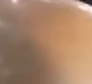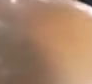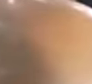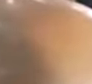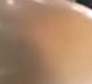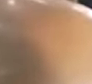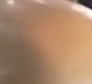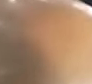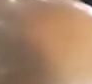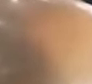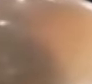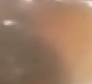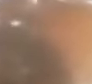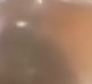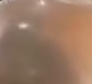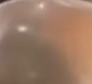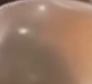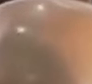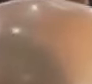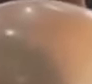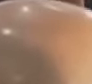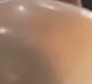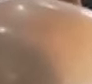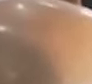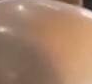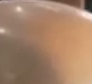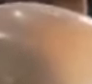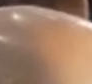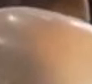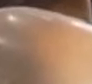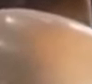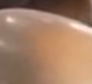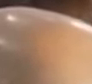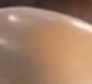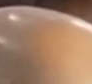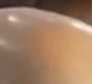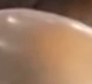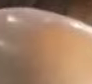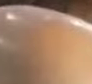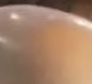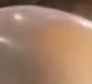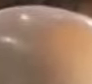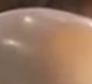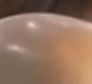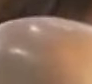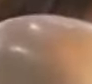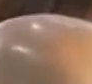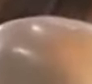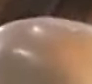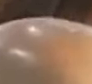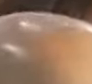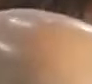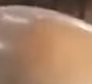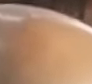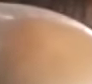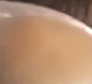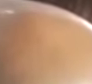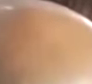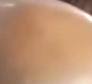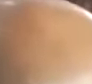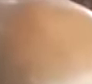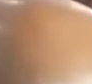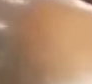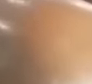la República Bolivariana de Venezuela en este espacio en el que nos encontramos, en el Centro Internacional de Prensa del Consejo Nacional